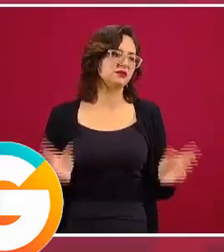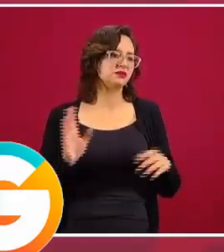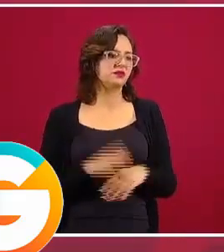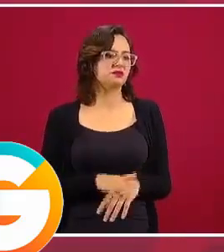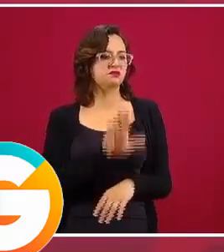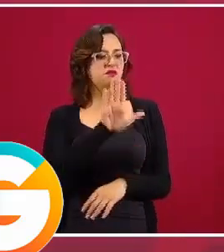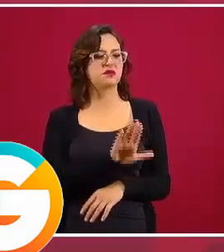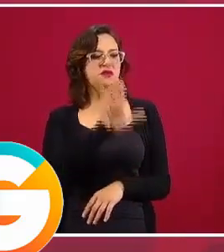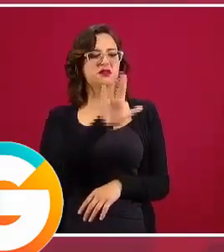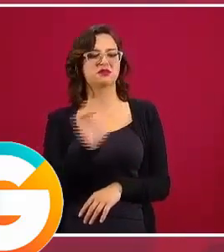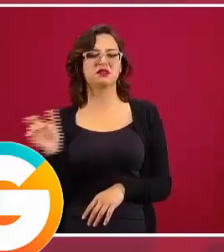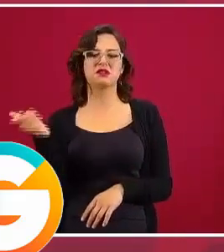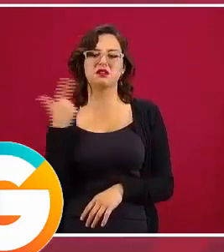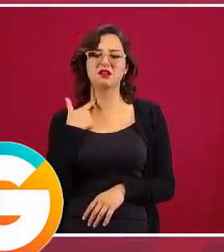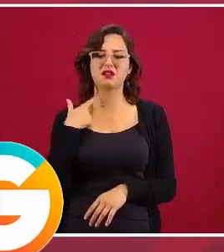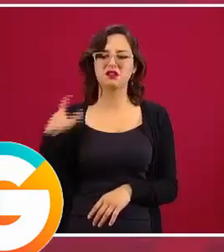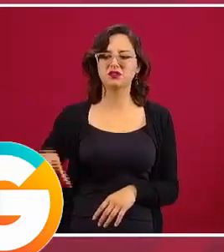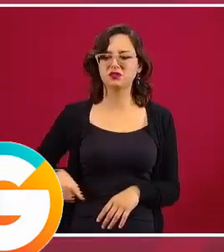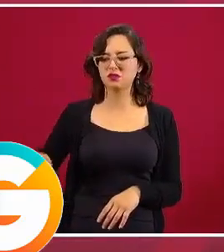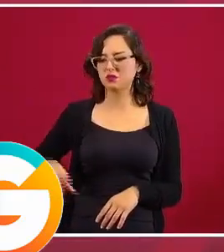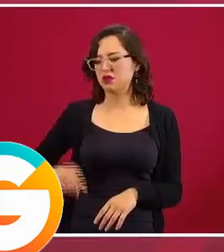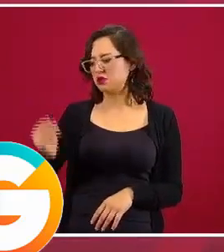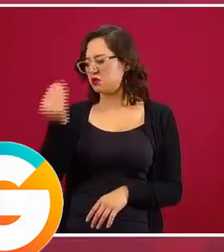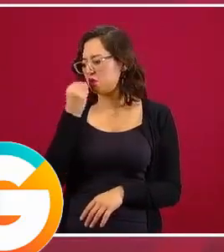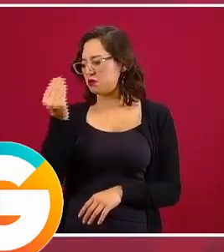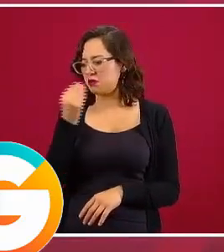que repartían despensas, frijol con gorgojo.